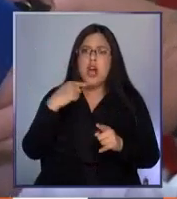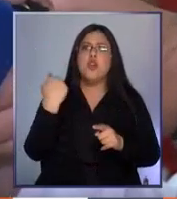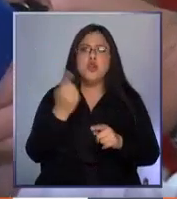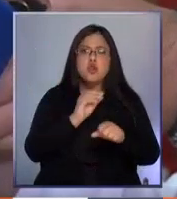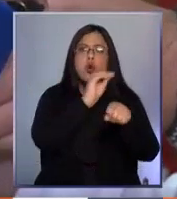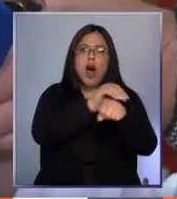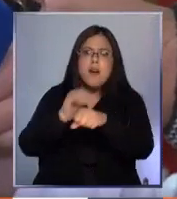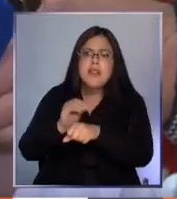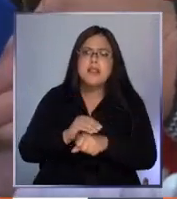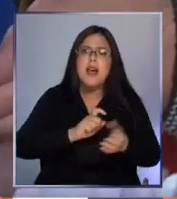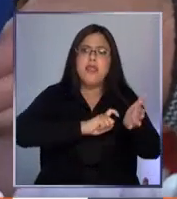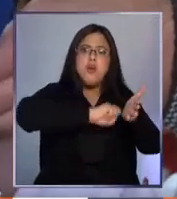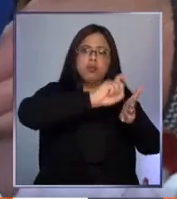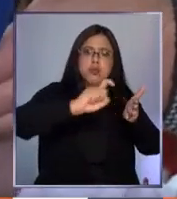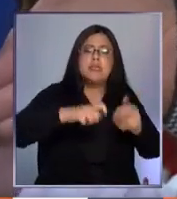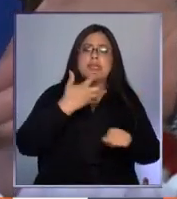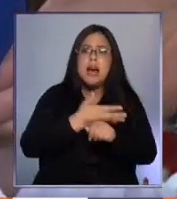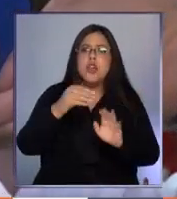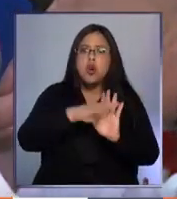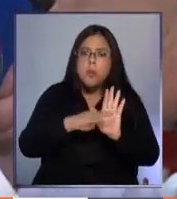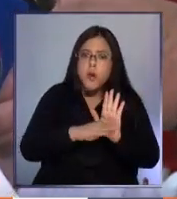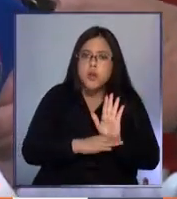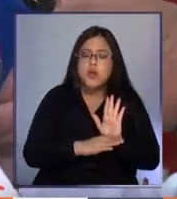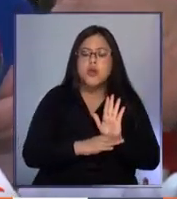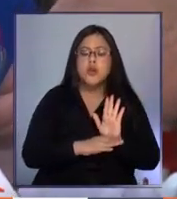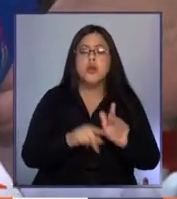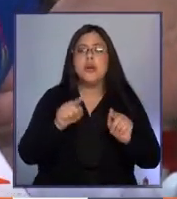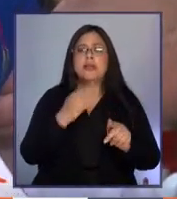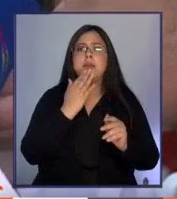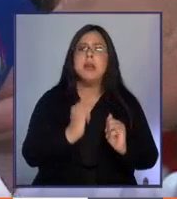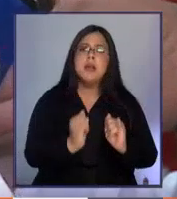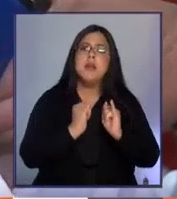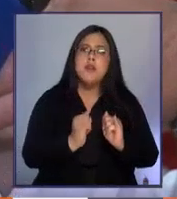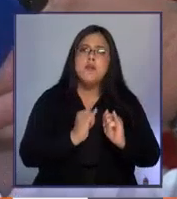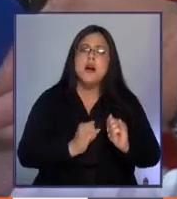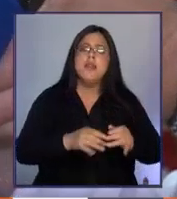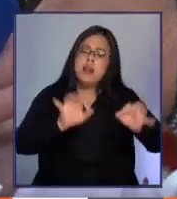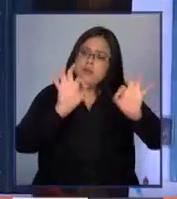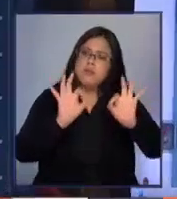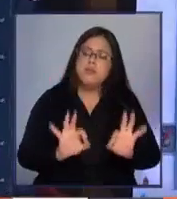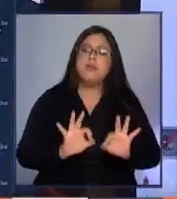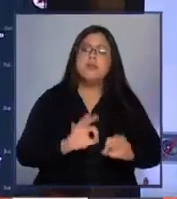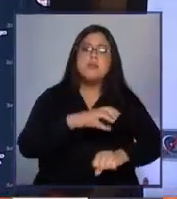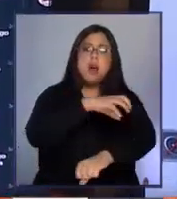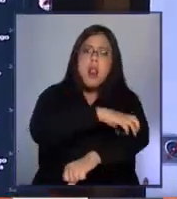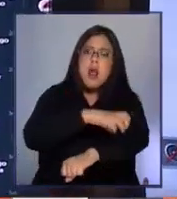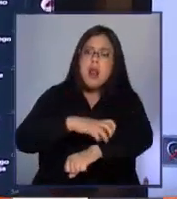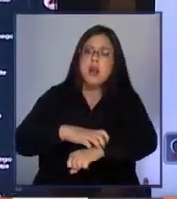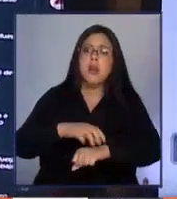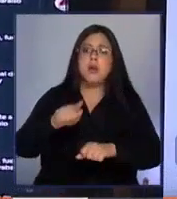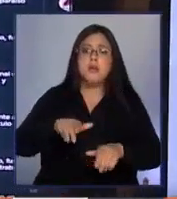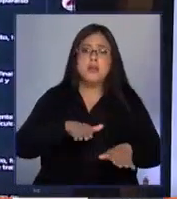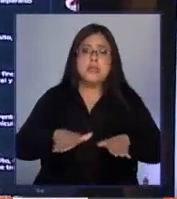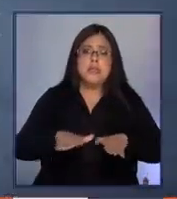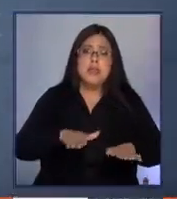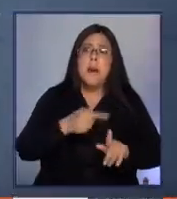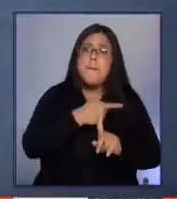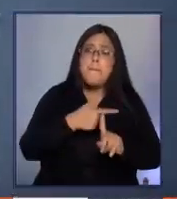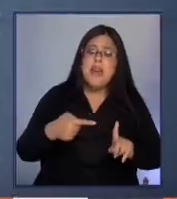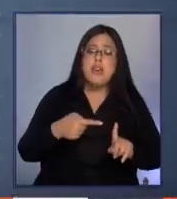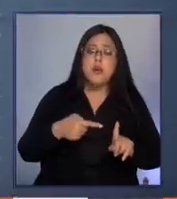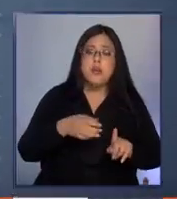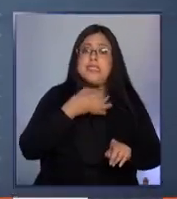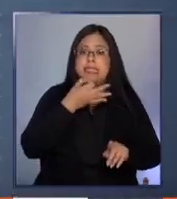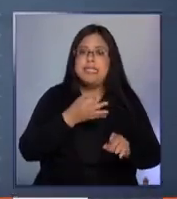nacional, producto de que existe un protocolo, producto de que existen informantes Mercalli capacitados en toda la región. Un sismo de mediana intensidad, según la